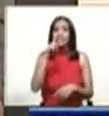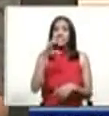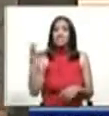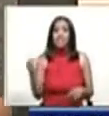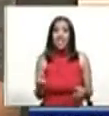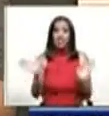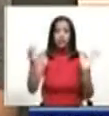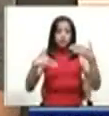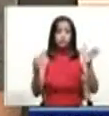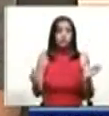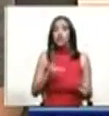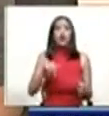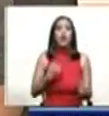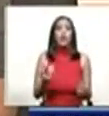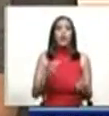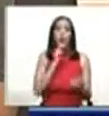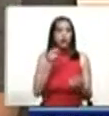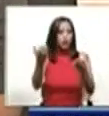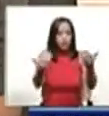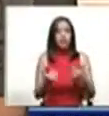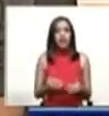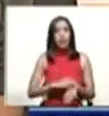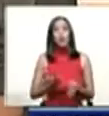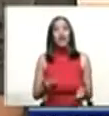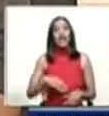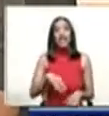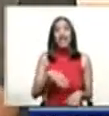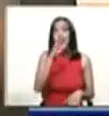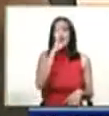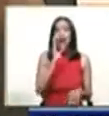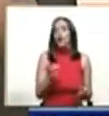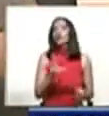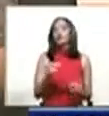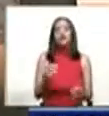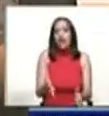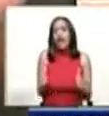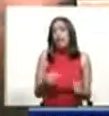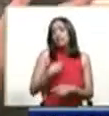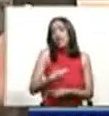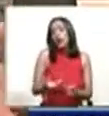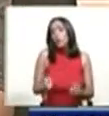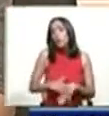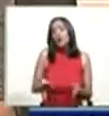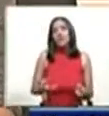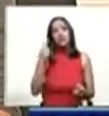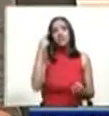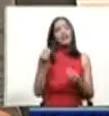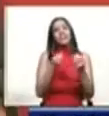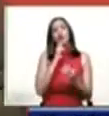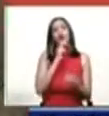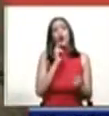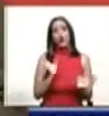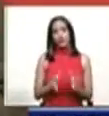en Londres y no nos las podemos traer. O sea, porque el Banco de Londres no le dio la gana de darnos, porque no sabemos qué van a hacer con el oro. ¡Eso es